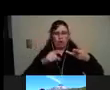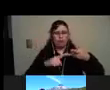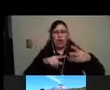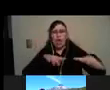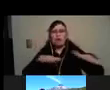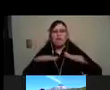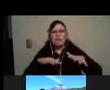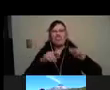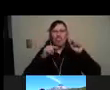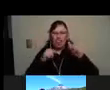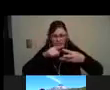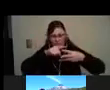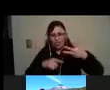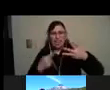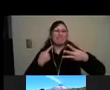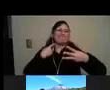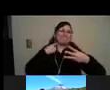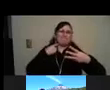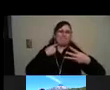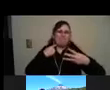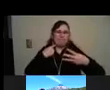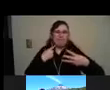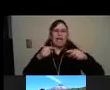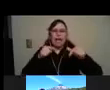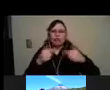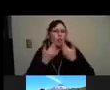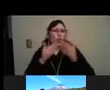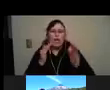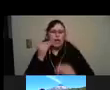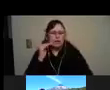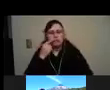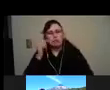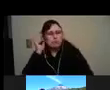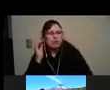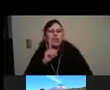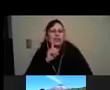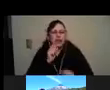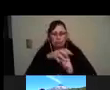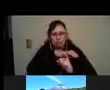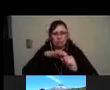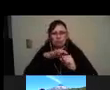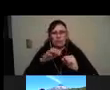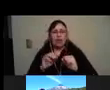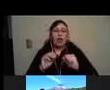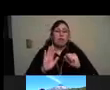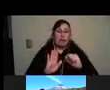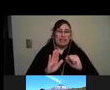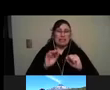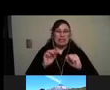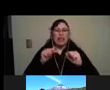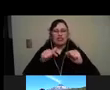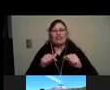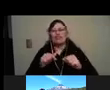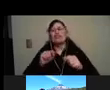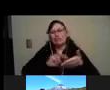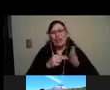características desde el punto de vista motor de cualquier niño o niña que padece una parálisis cerebral. Va a tener trastorno del tono muscular, va